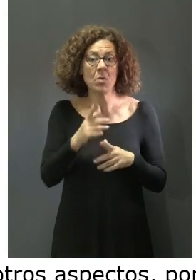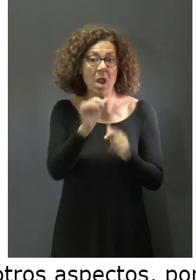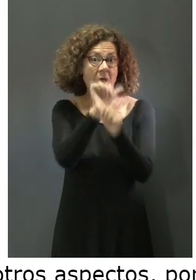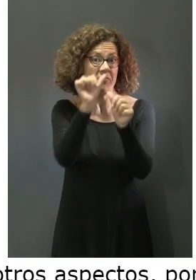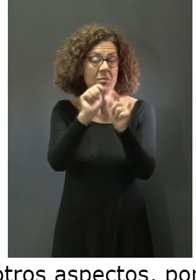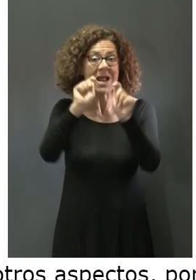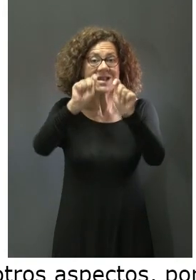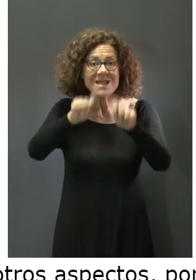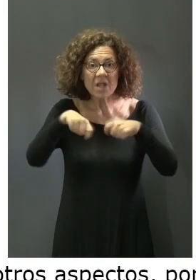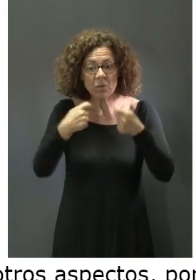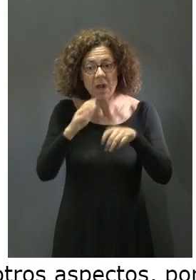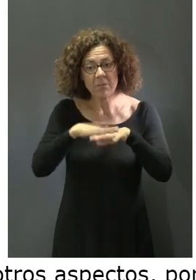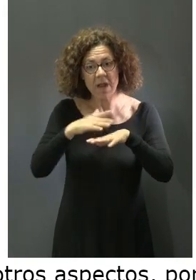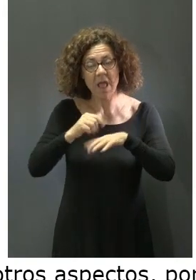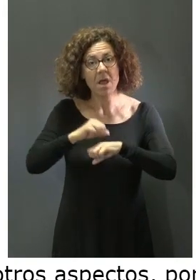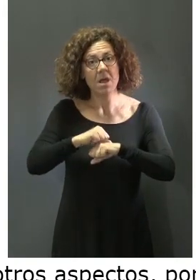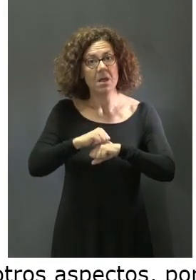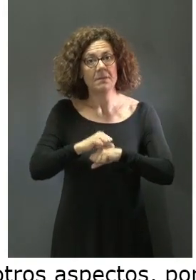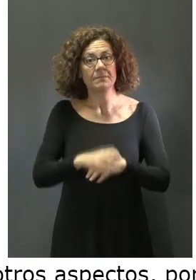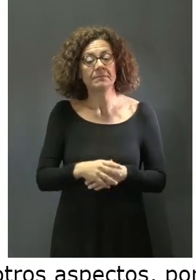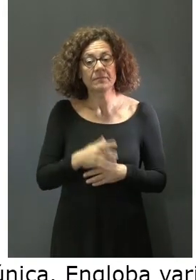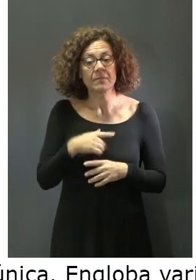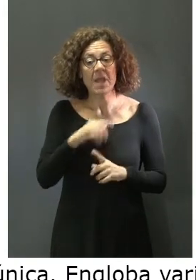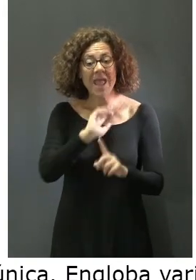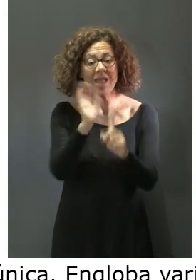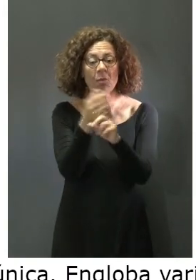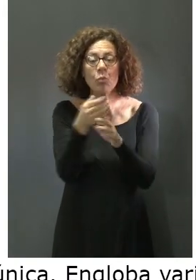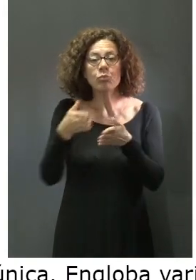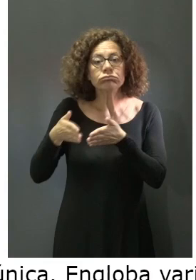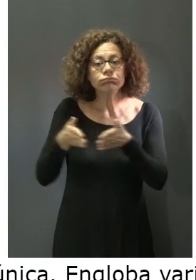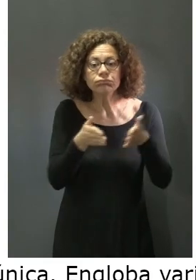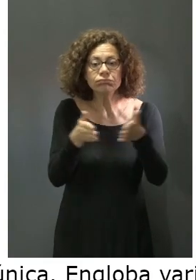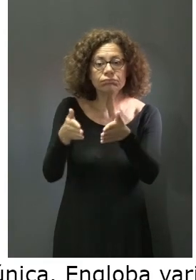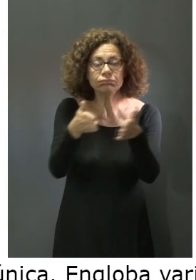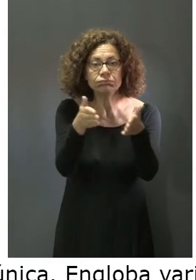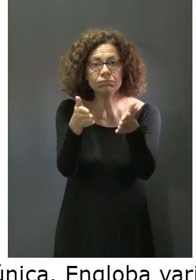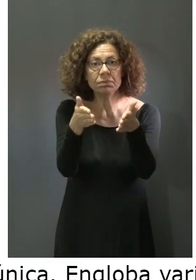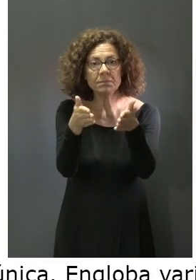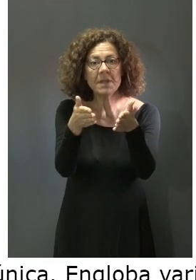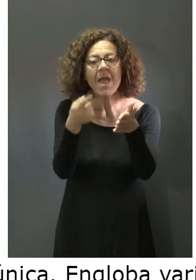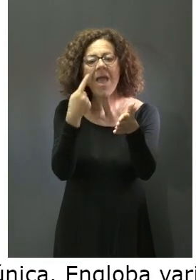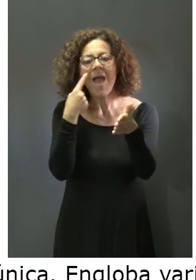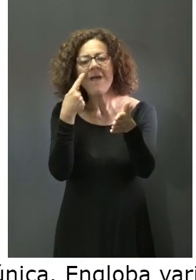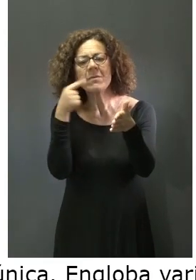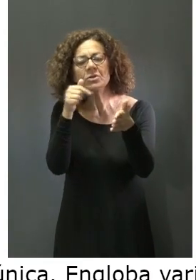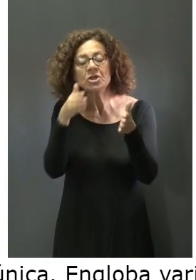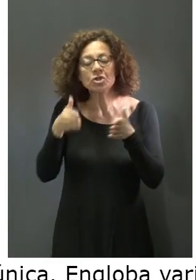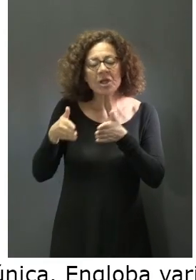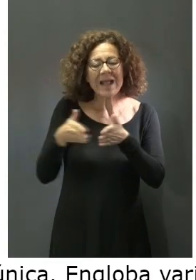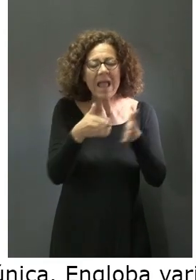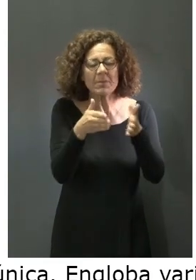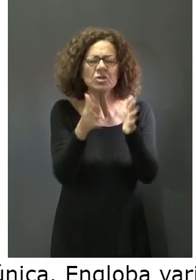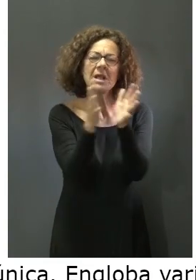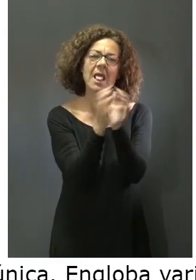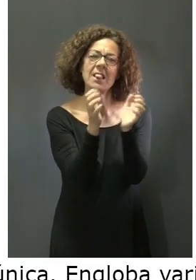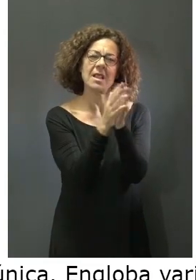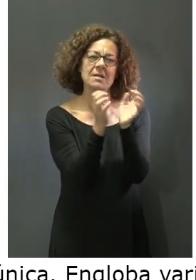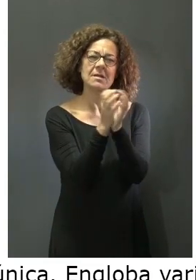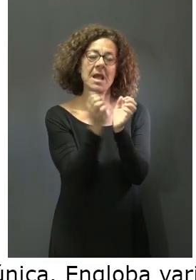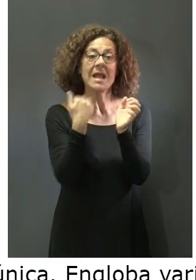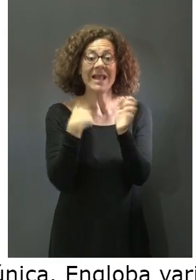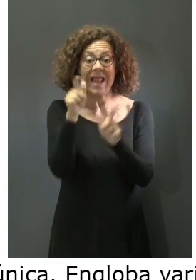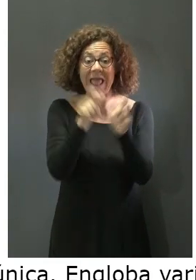natural, pues para establecer un recorrido, nos fijamos en esos caminos del deseo que la gente había